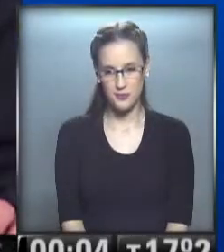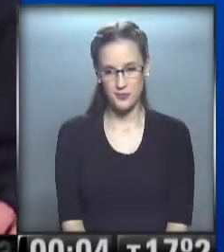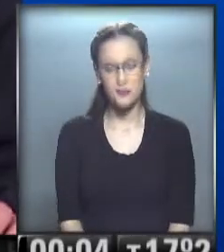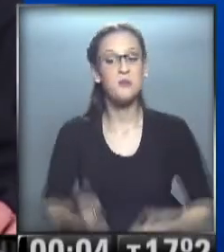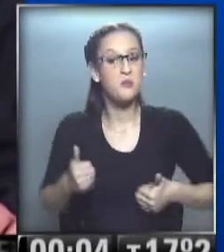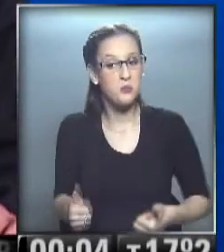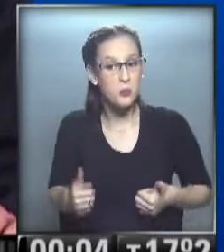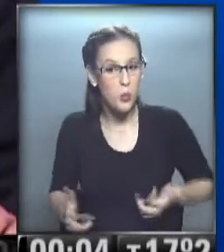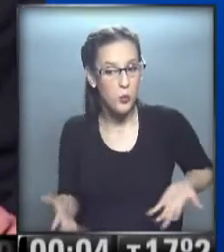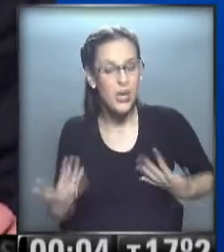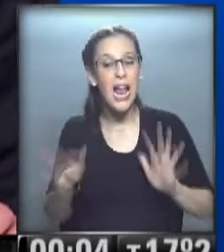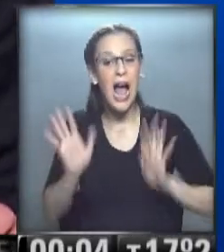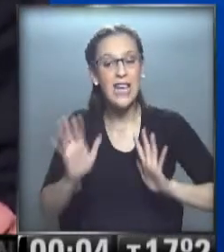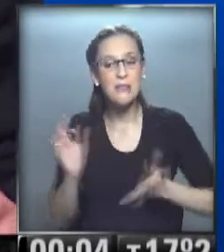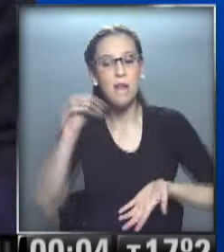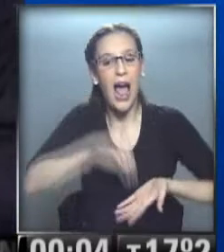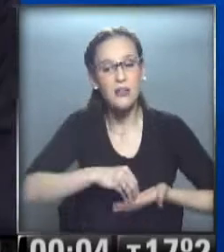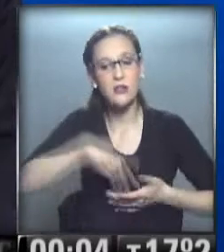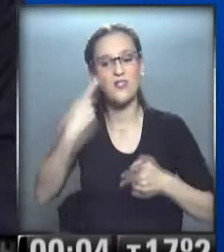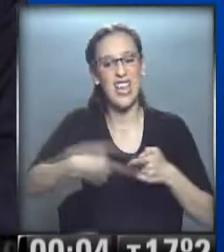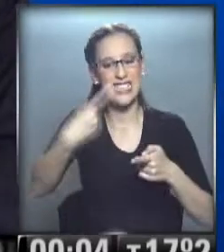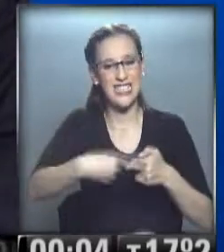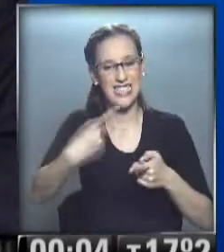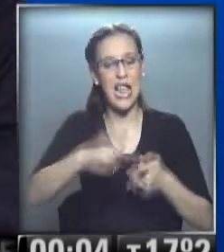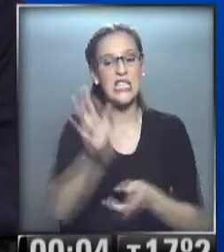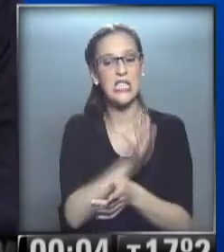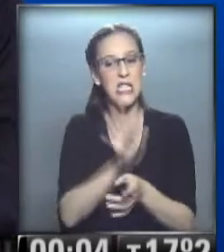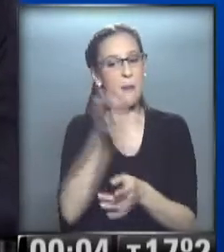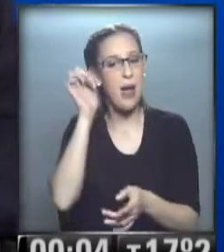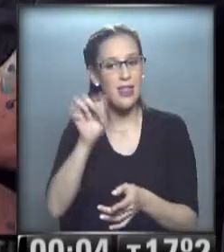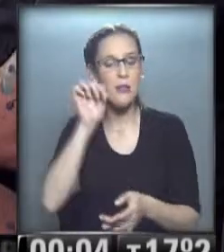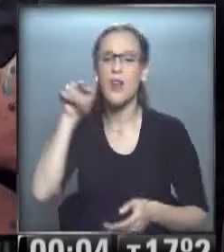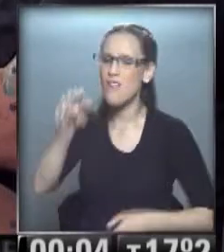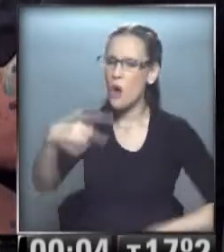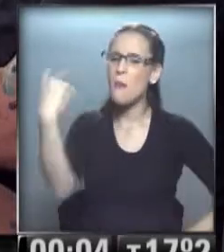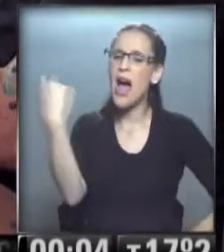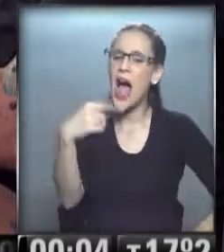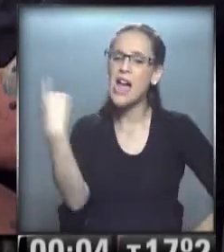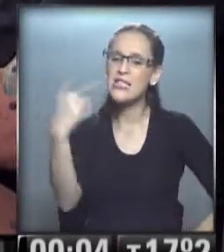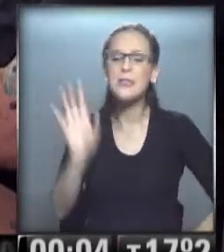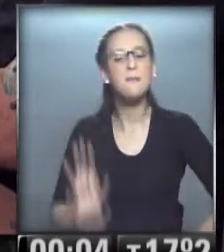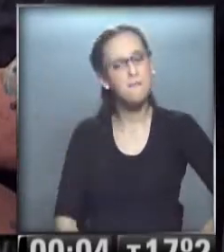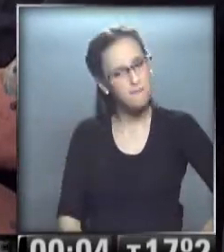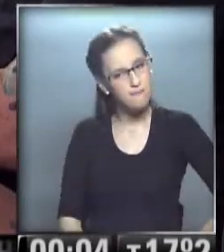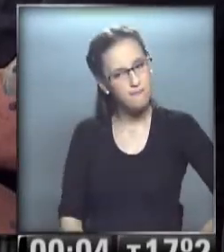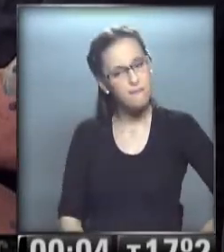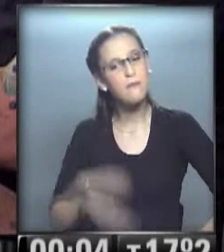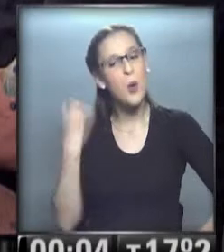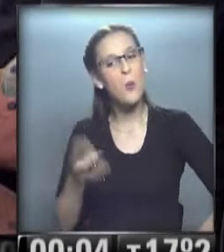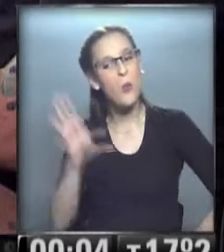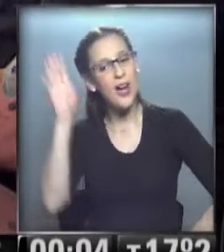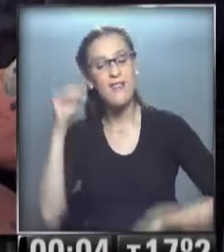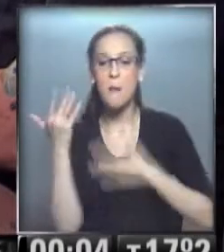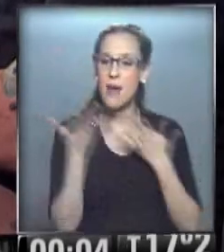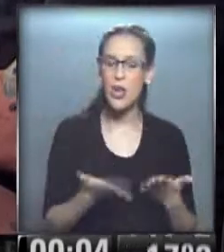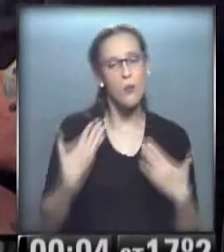Muy bien, así avanza el Festival de Cine de Mar del Plata. Maxi Martina, ¿qué tal? Buenas noches. Buenos días, buenas noches. Bienvenido, buenas